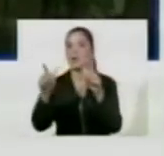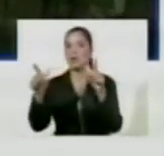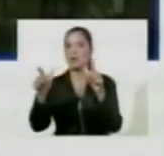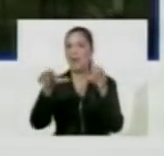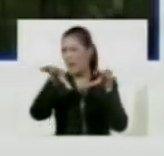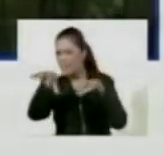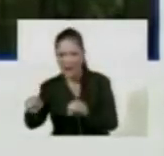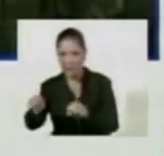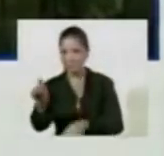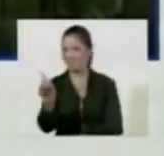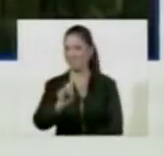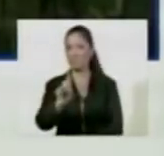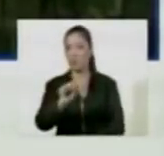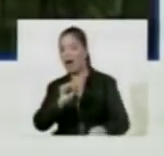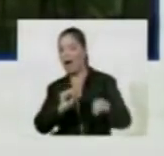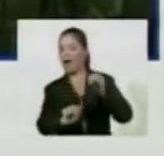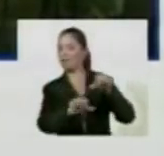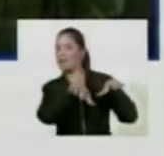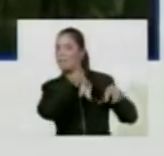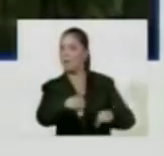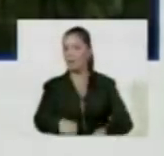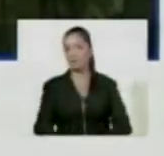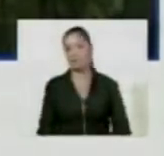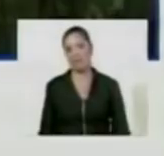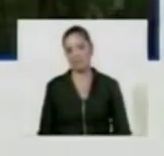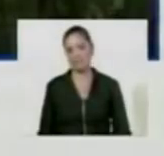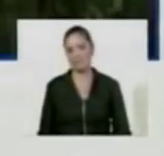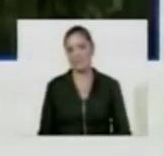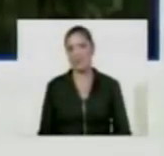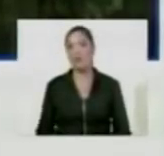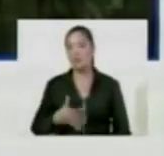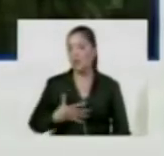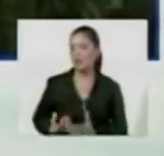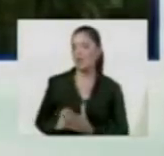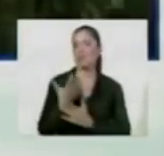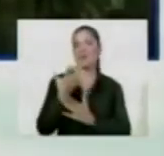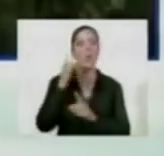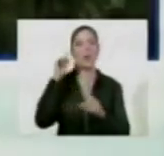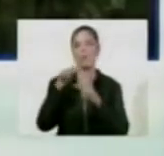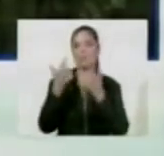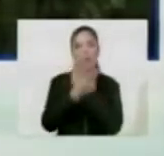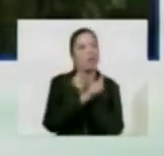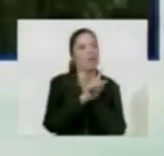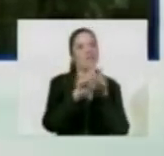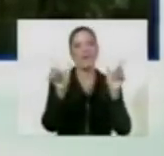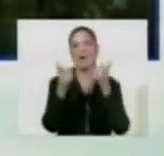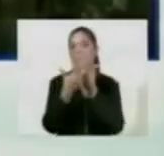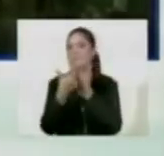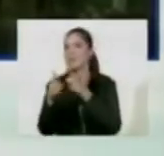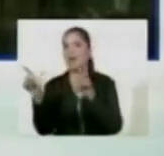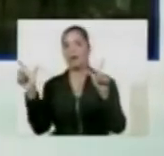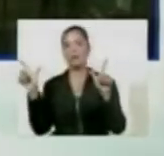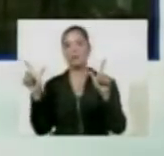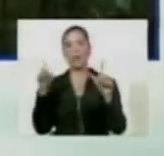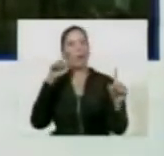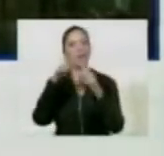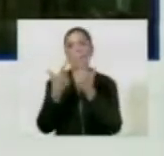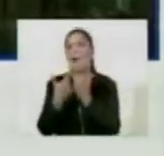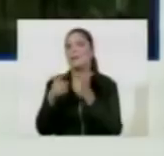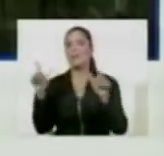antiimperialistas, anticolonialistas. Nuestras fuerzas nacieron como fuerzas liberadoras y son fuerzas para la libertad, para